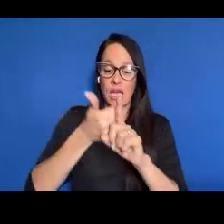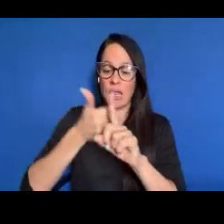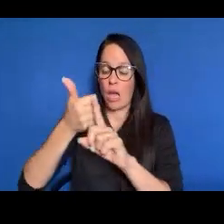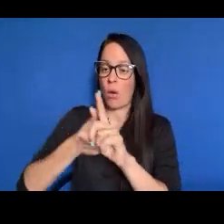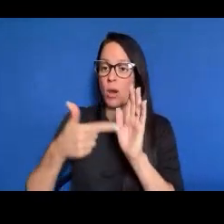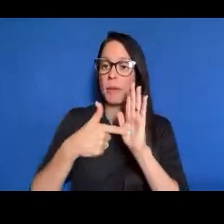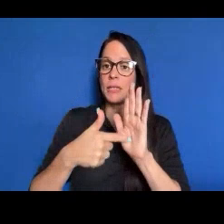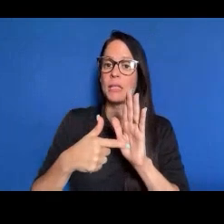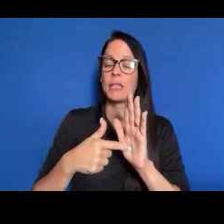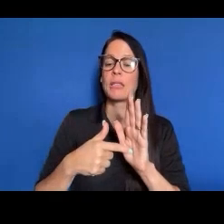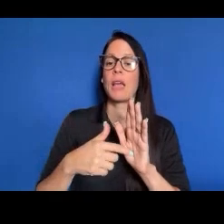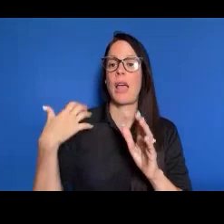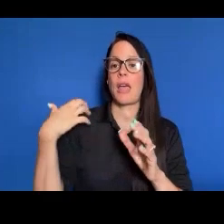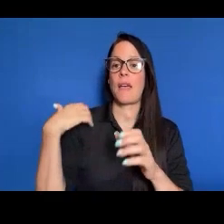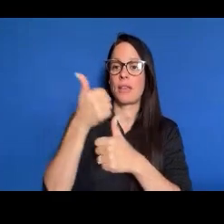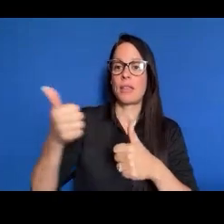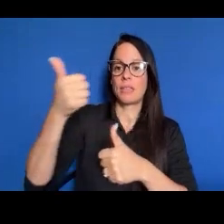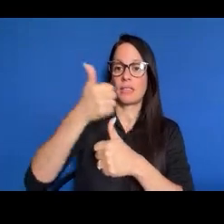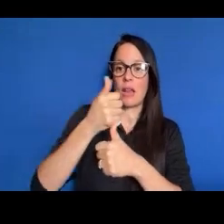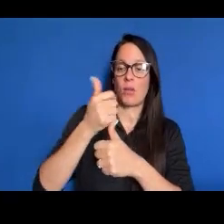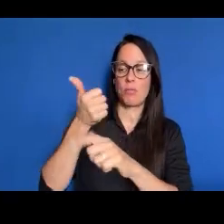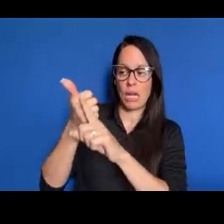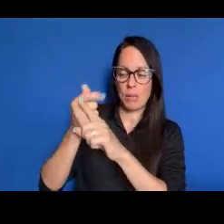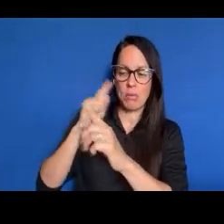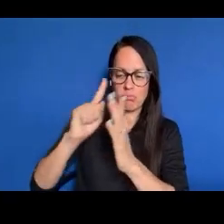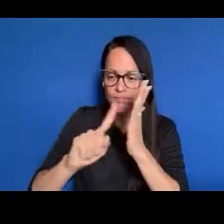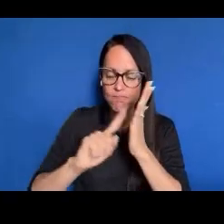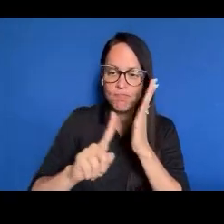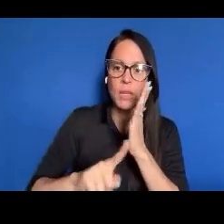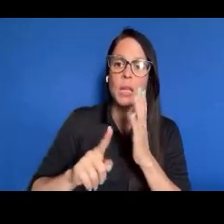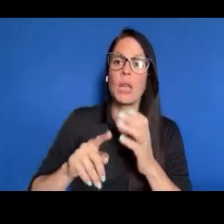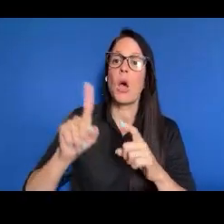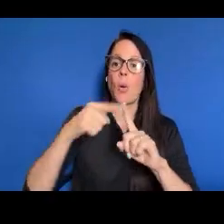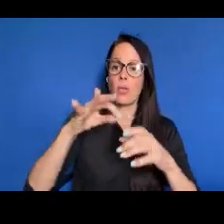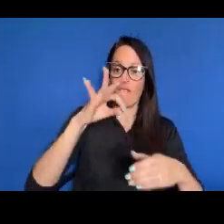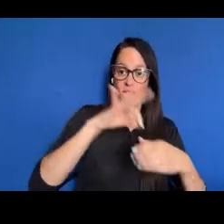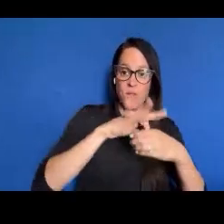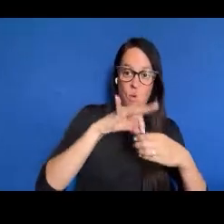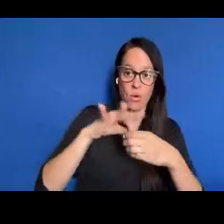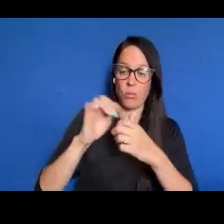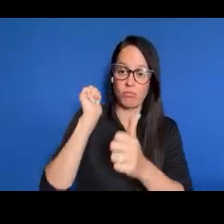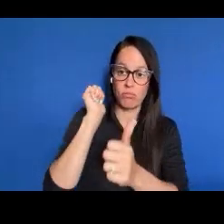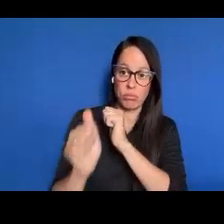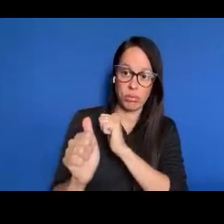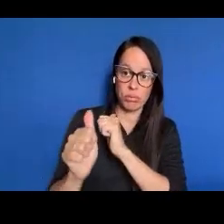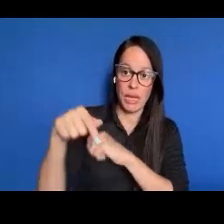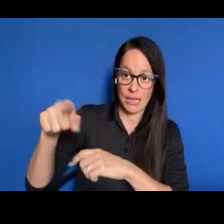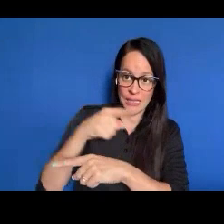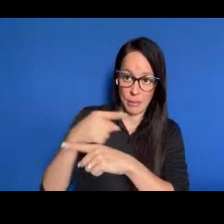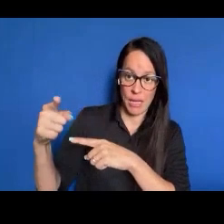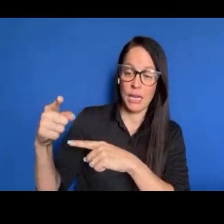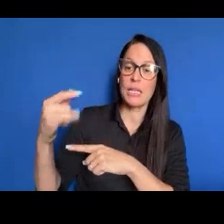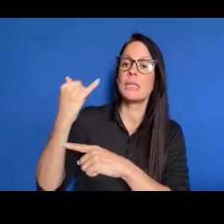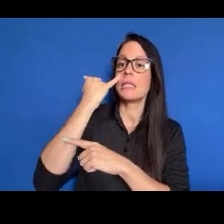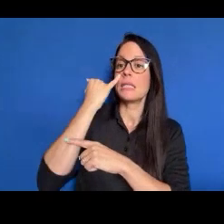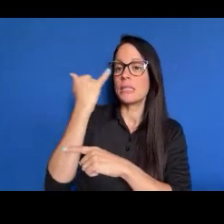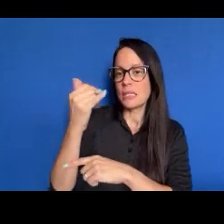consideración. Una vez recibido los 2 restantes votos, que tienen que ser en este curso esta semana, es que entonces, pues si hay un total, si hay